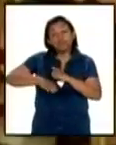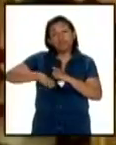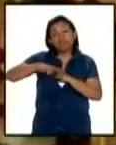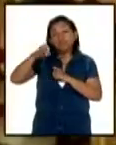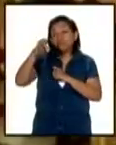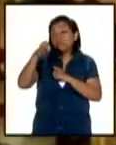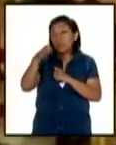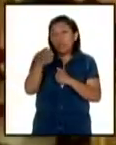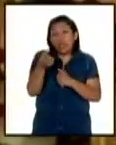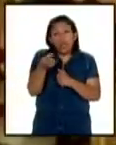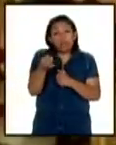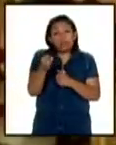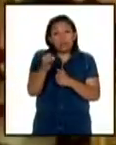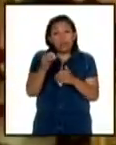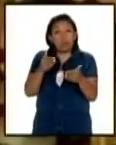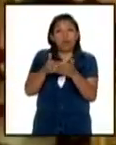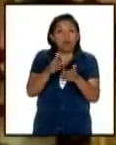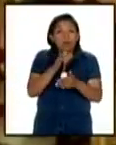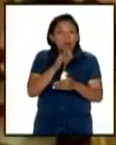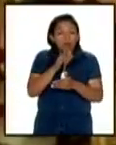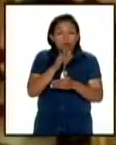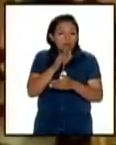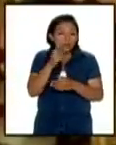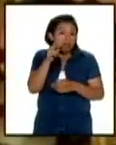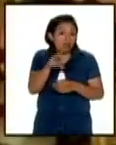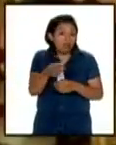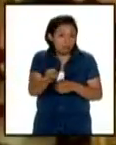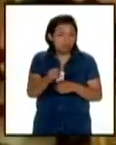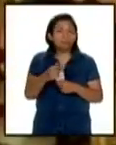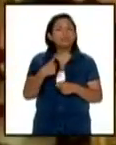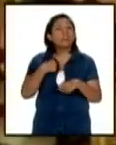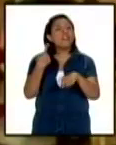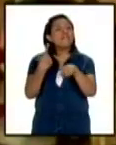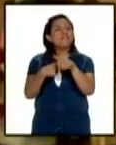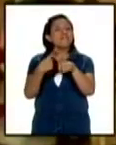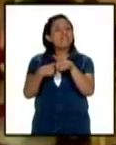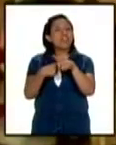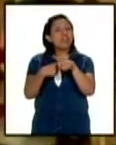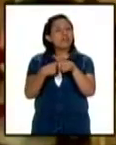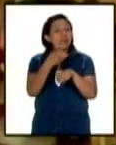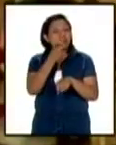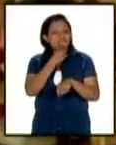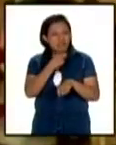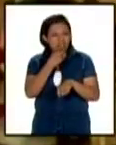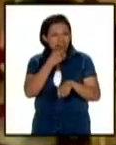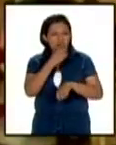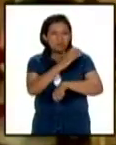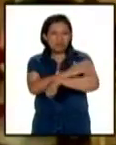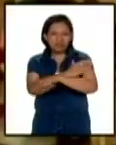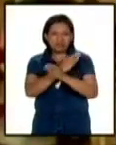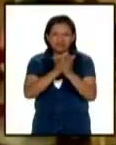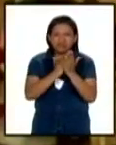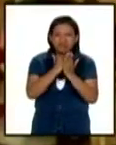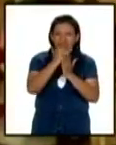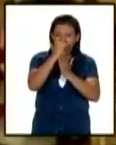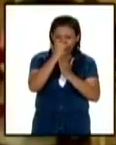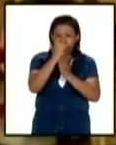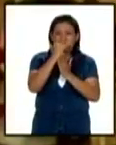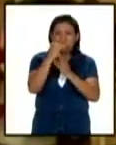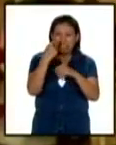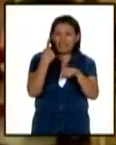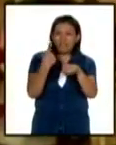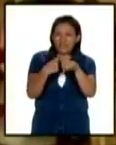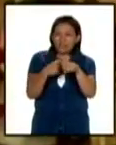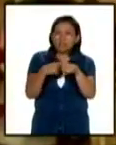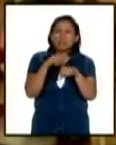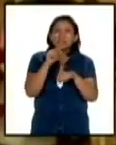realidad. Soy diabética, soy alta presión. Y esa enfermedad que me